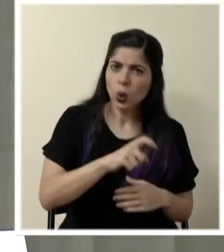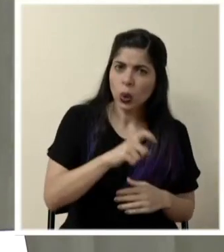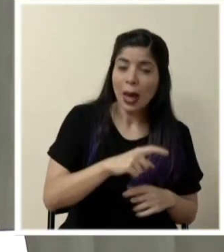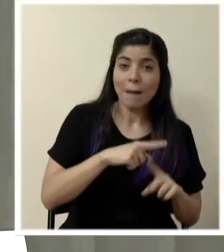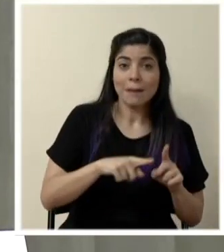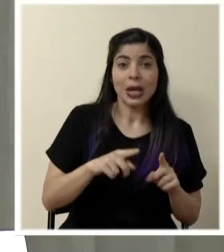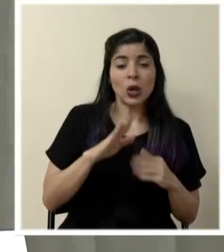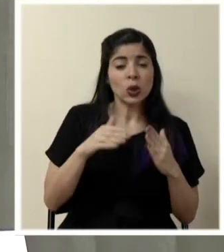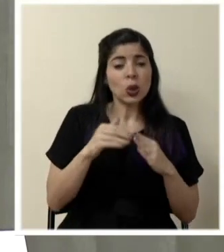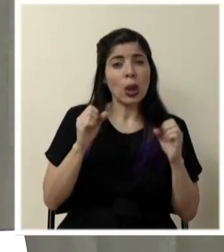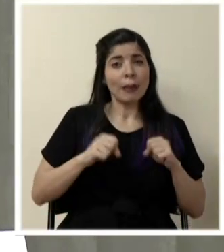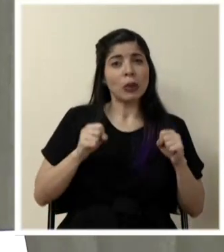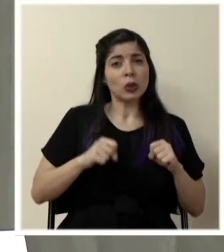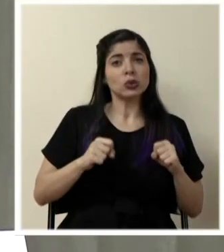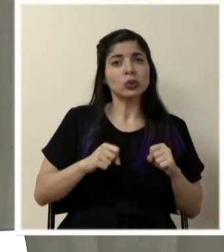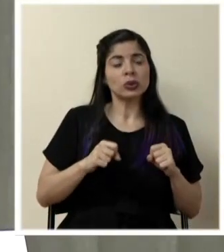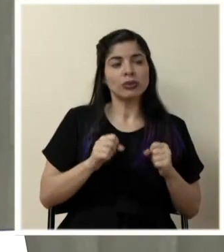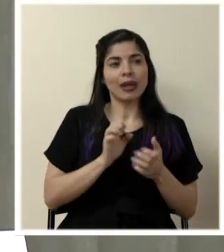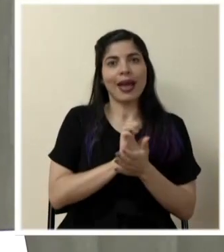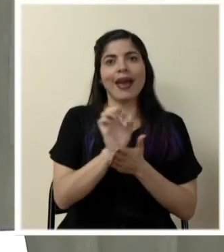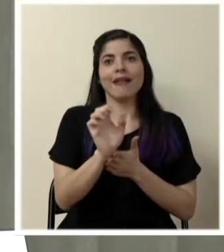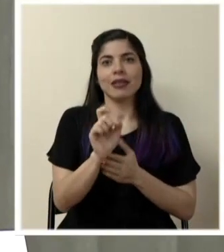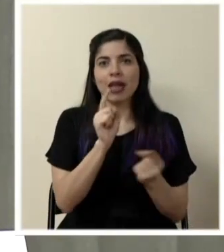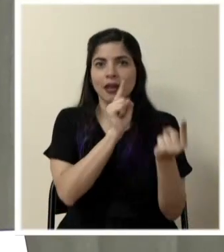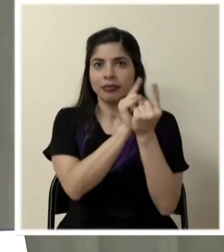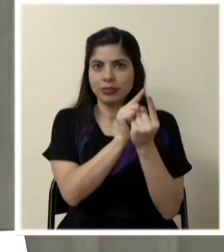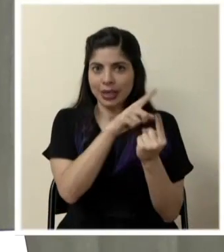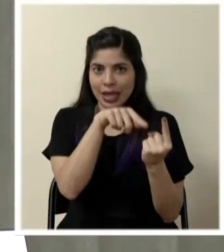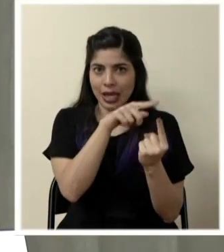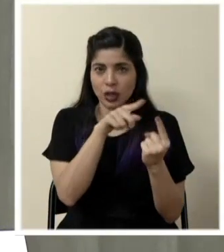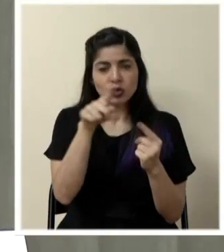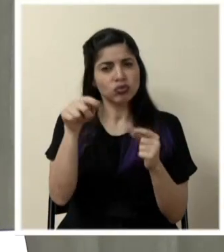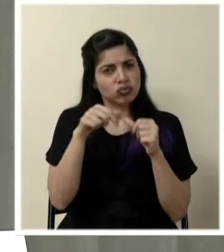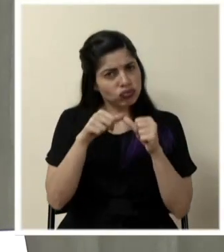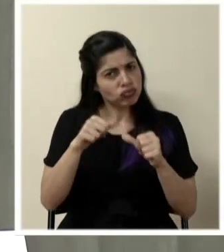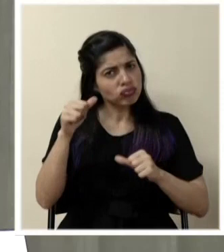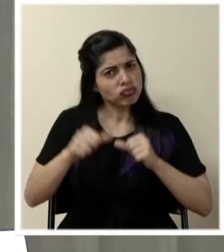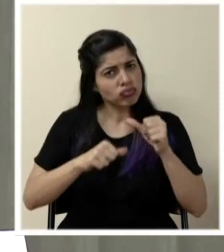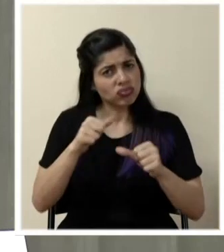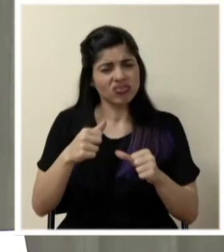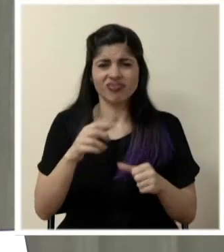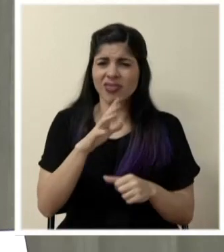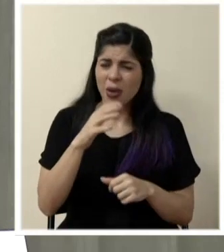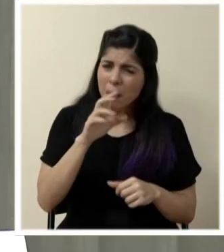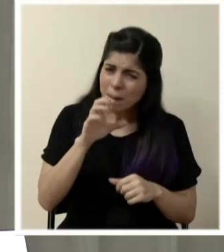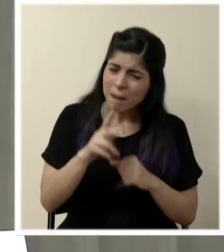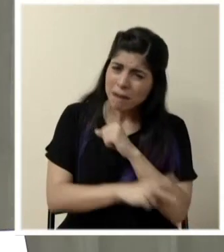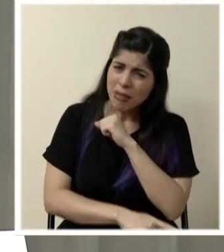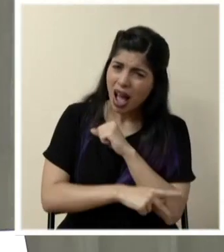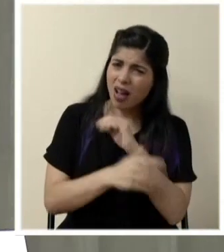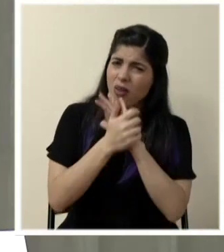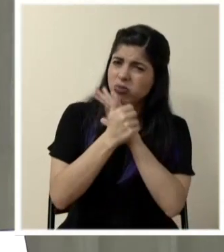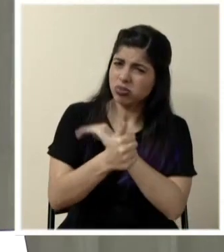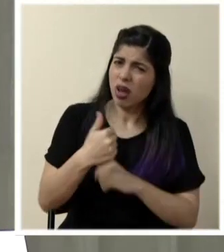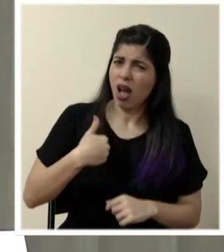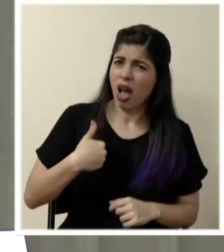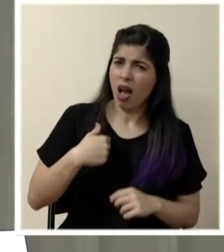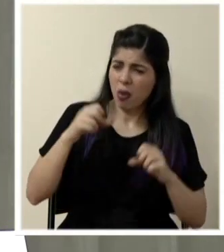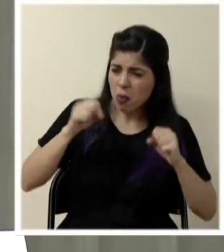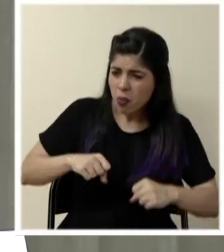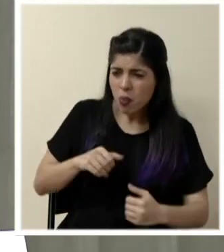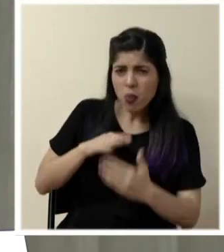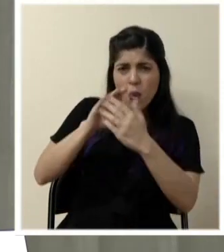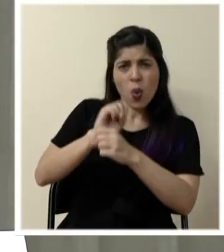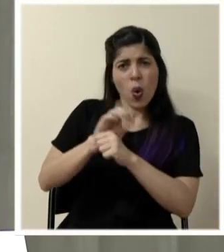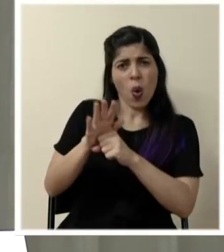en la medida de lo posible en contacto con ellos y sigamos adelante. Tenemos mucha capacidad como país de poder afrontar el COVID, lo hemos